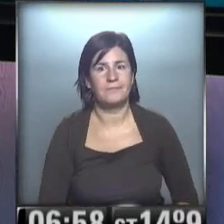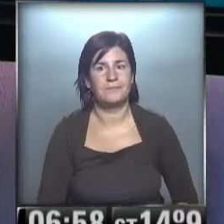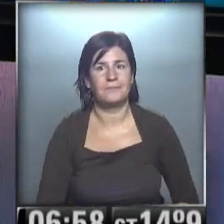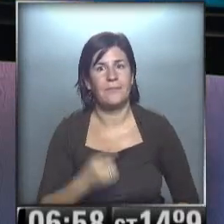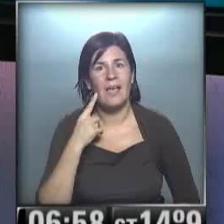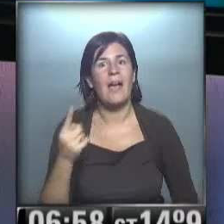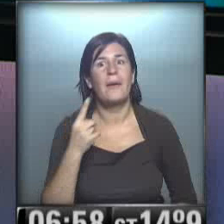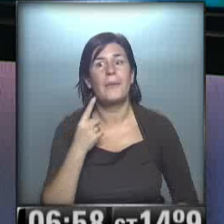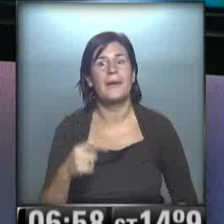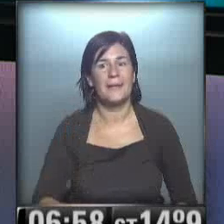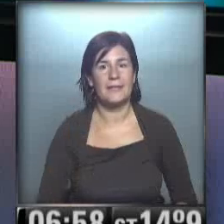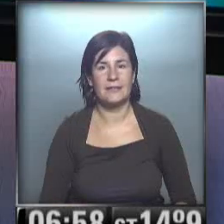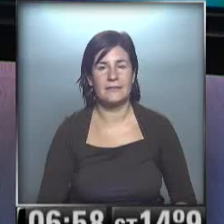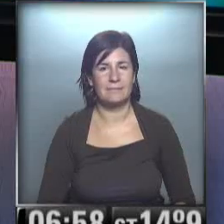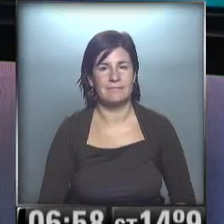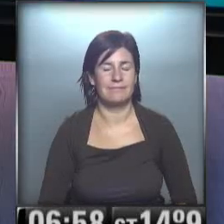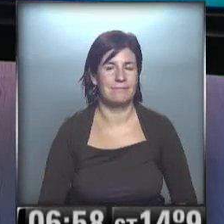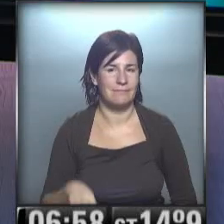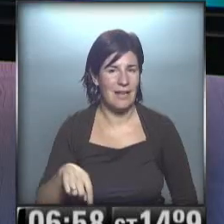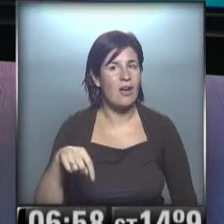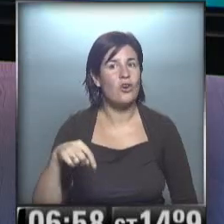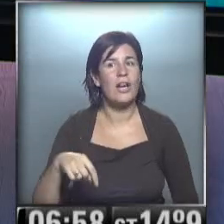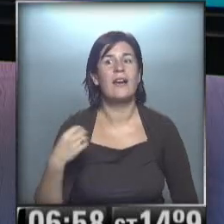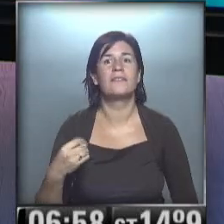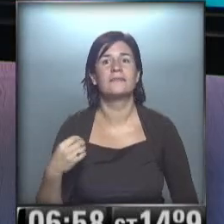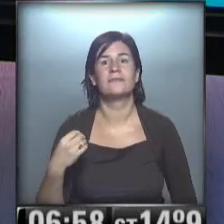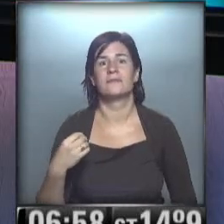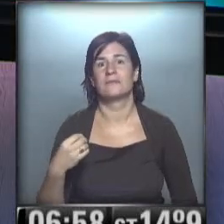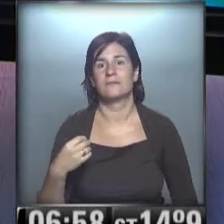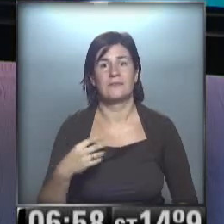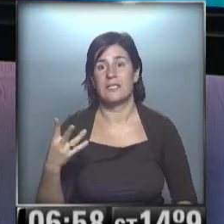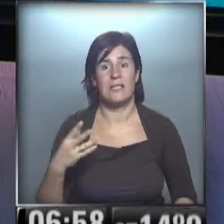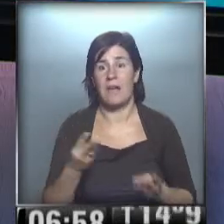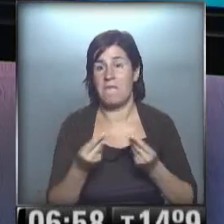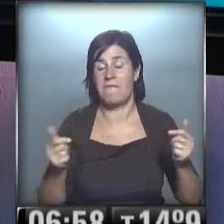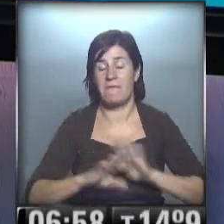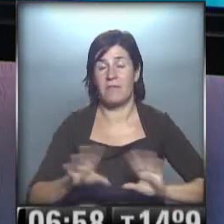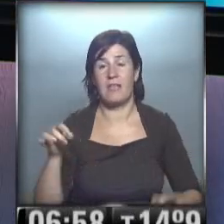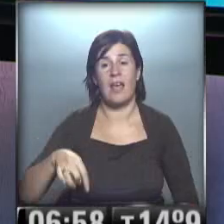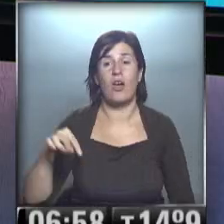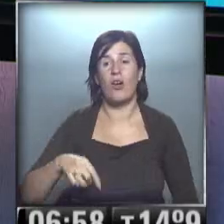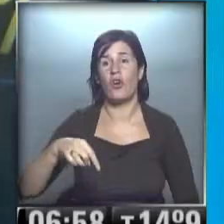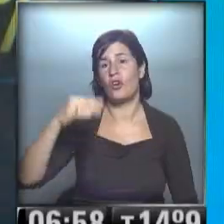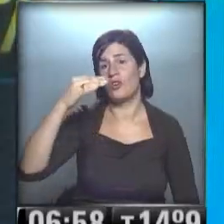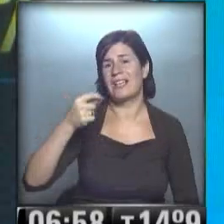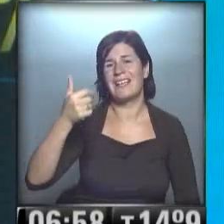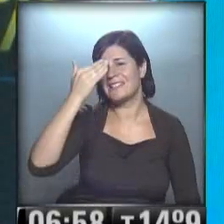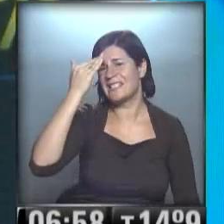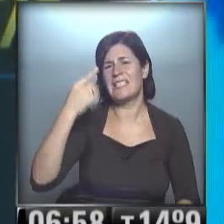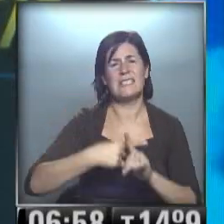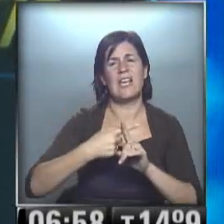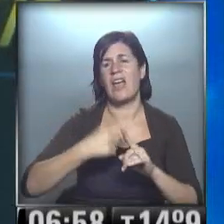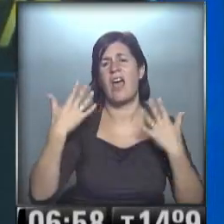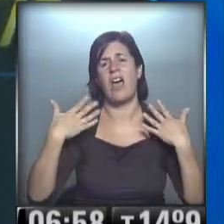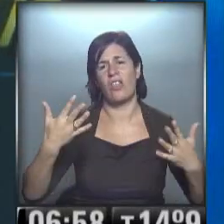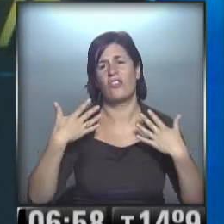el pronóstico, ¿no? Primero, sí, la temperatura actual, porque ya casi nos tenemos que ir. En la ciudad, 14,9, está linda, linda